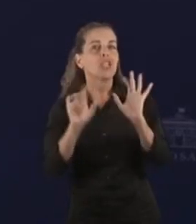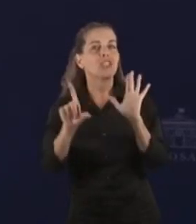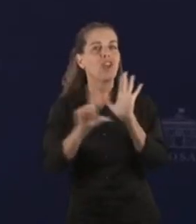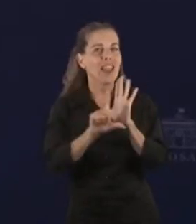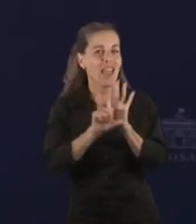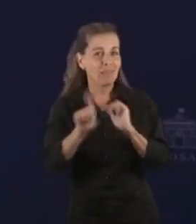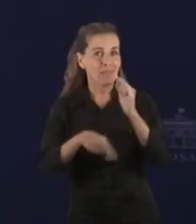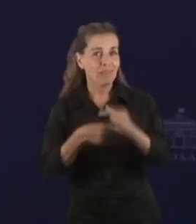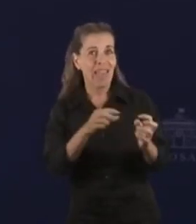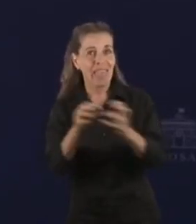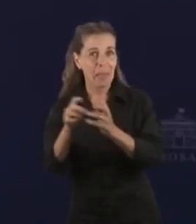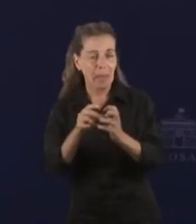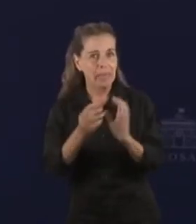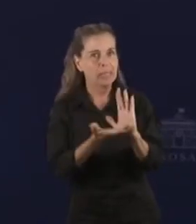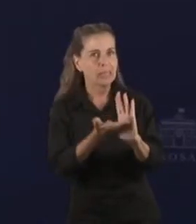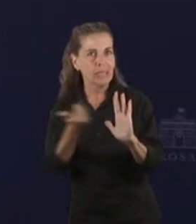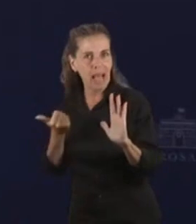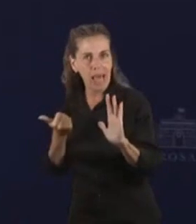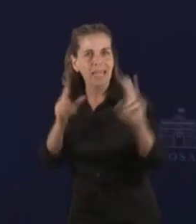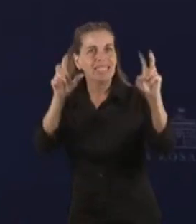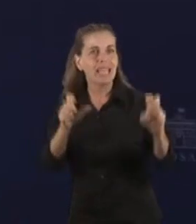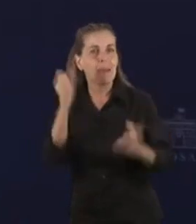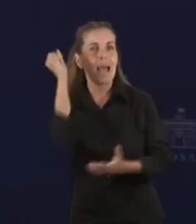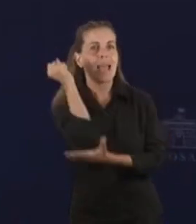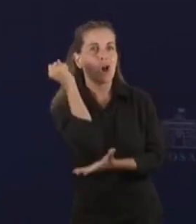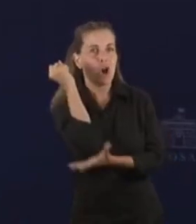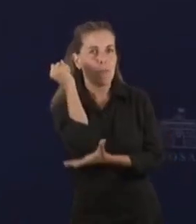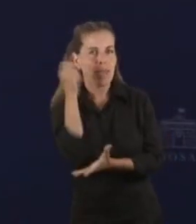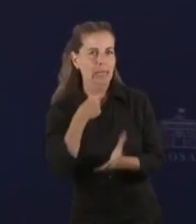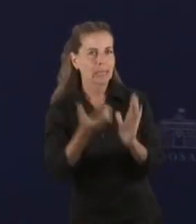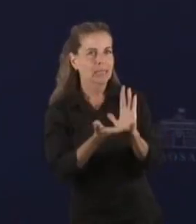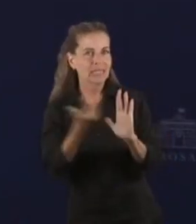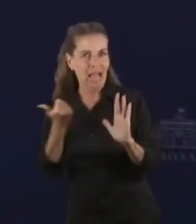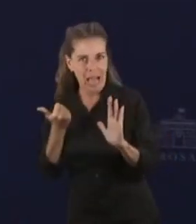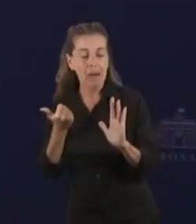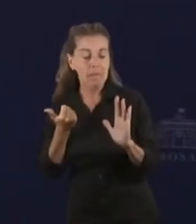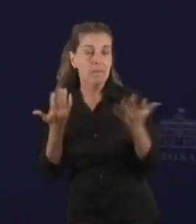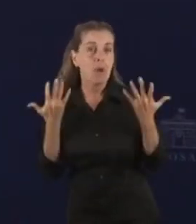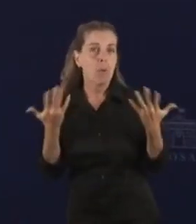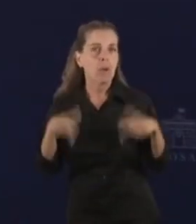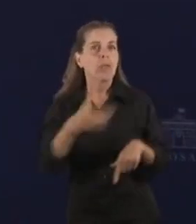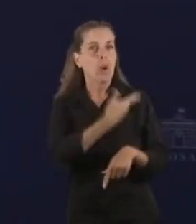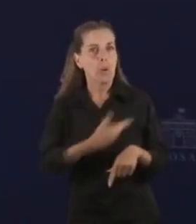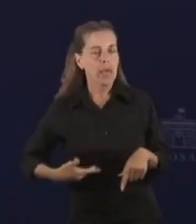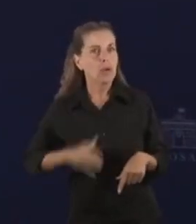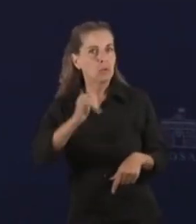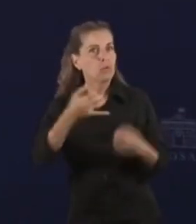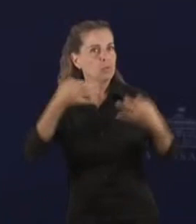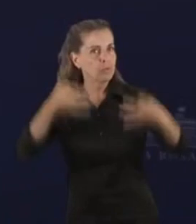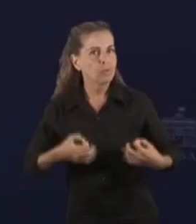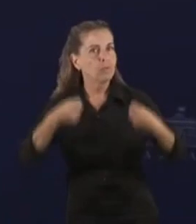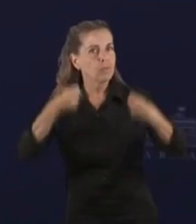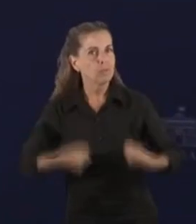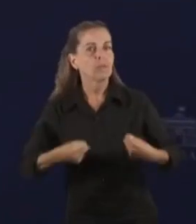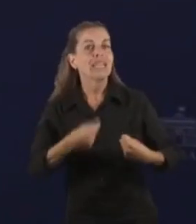el capítulo el capítulo económico eh Por supuesto que este gobierno reafirma el camino hacia el